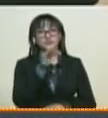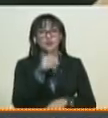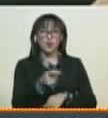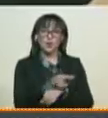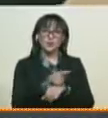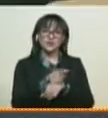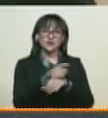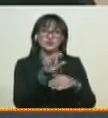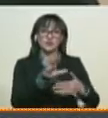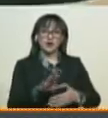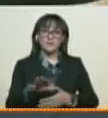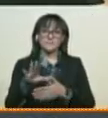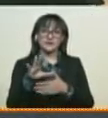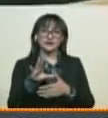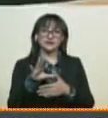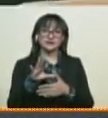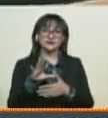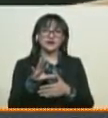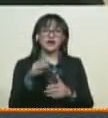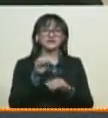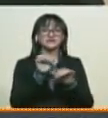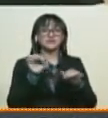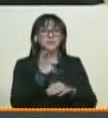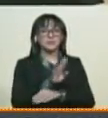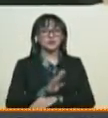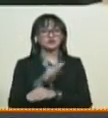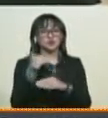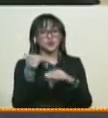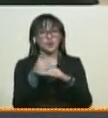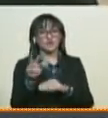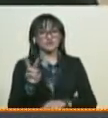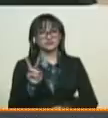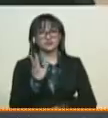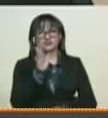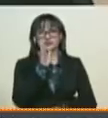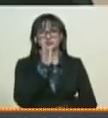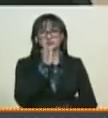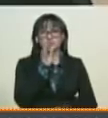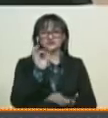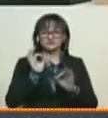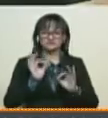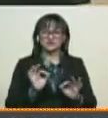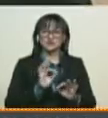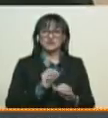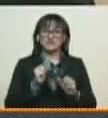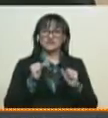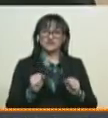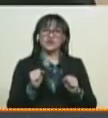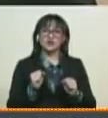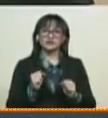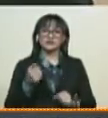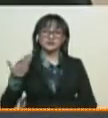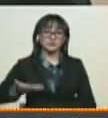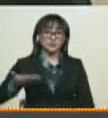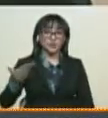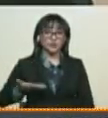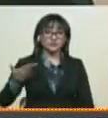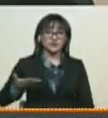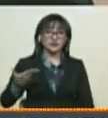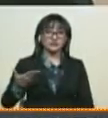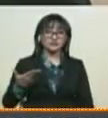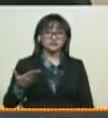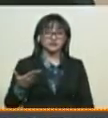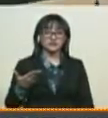Latina que tenga un sistema de protección tan sólido, tan importante, que